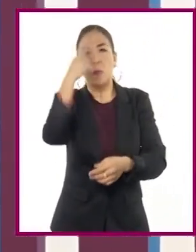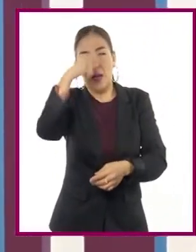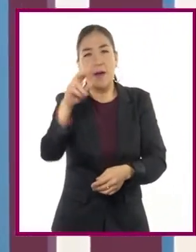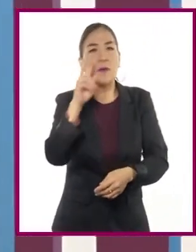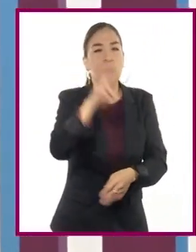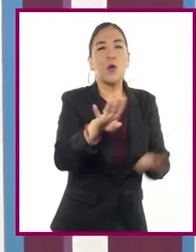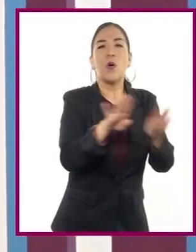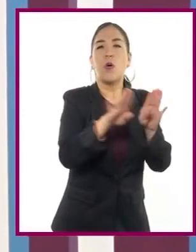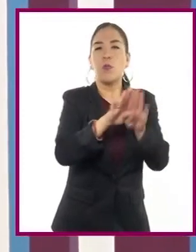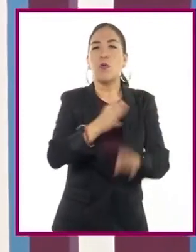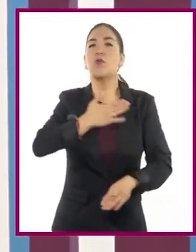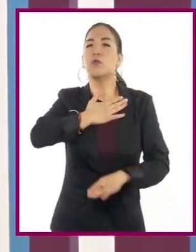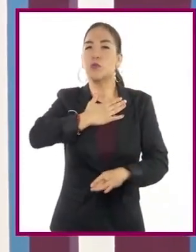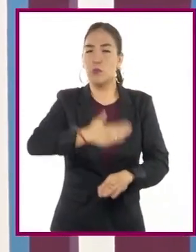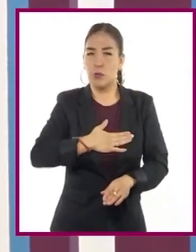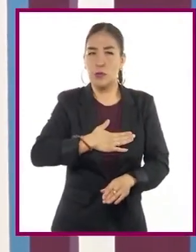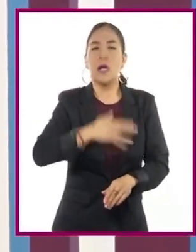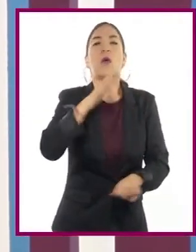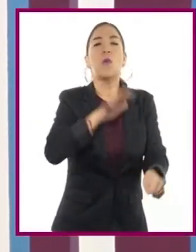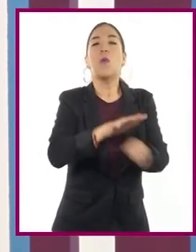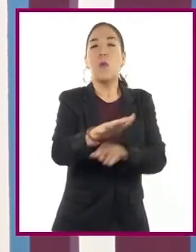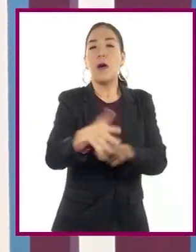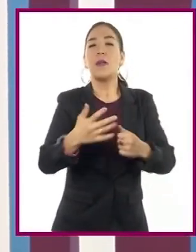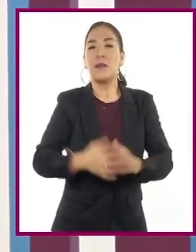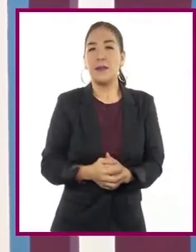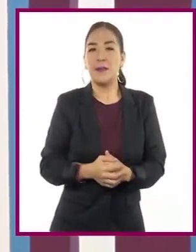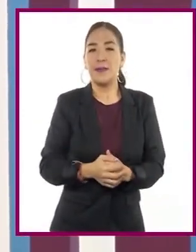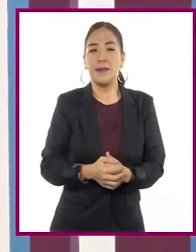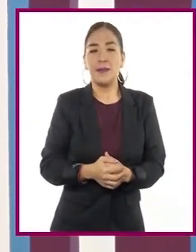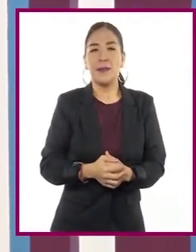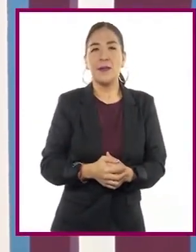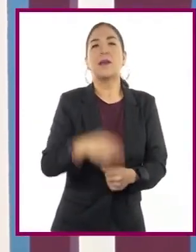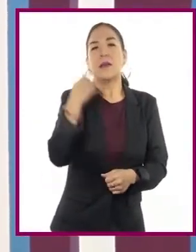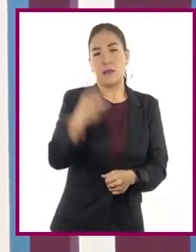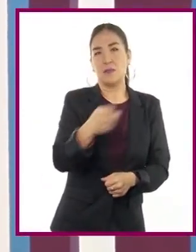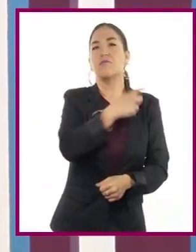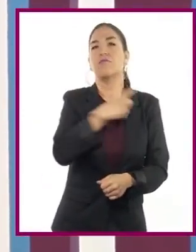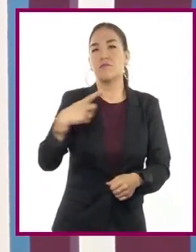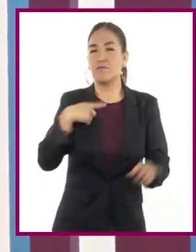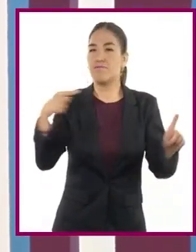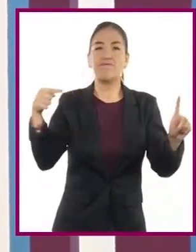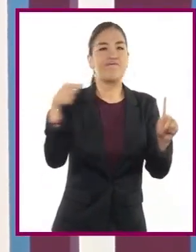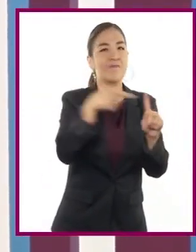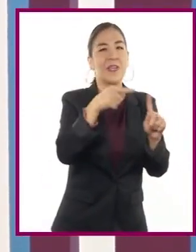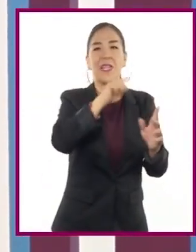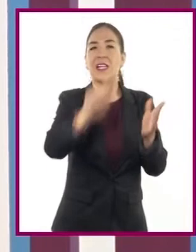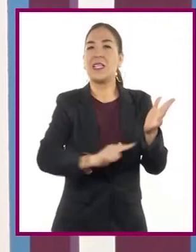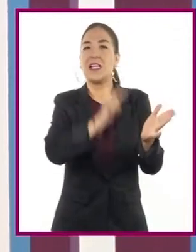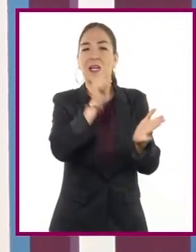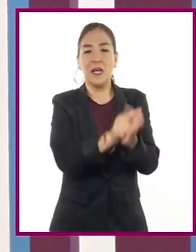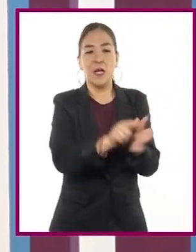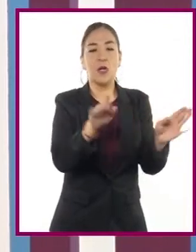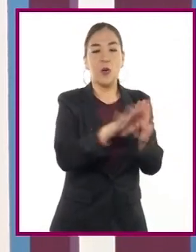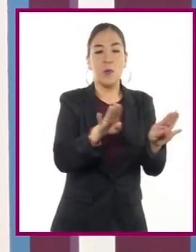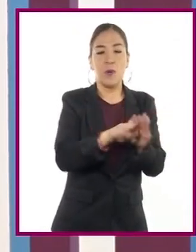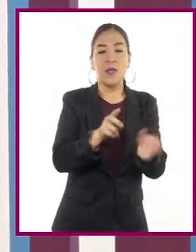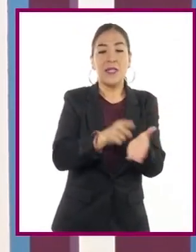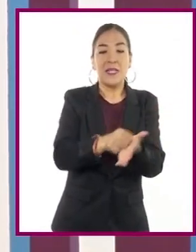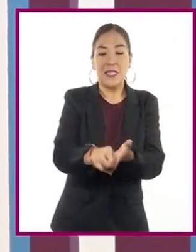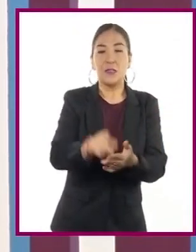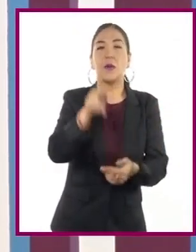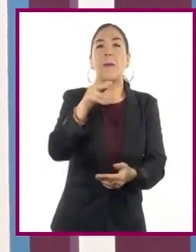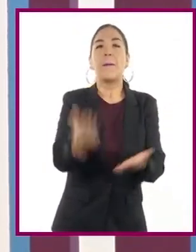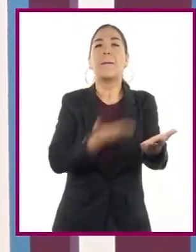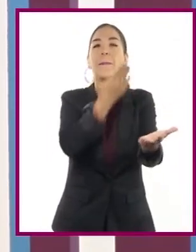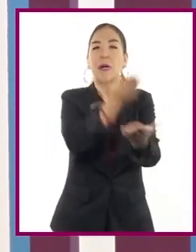demandar justicia. El más efectivo es por la vía legal, haciendo uso del derecho de petición para